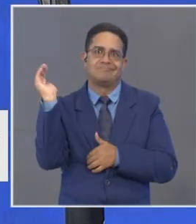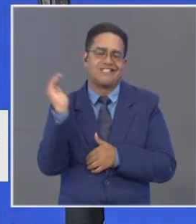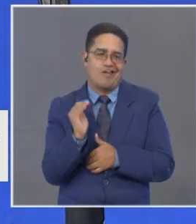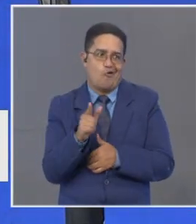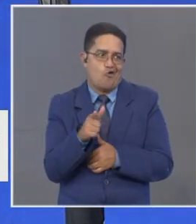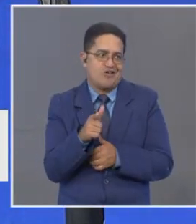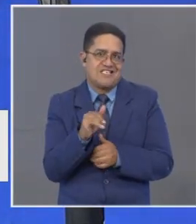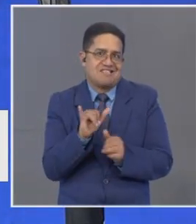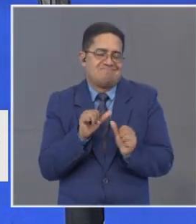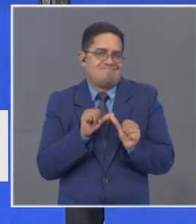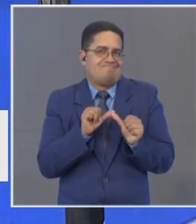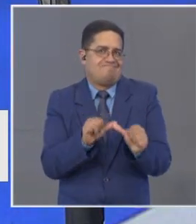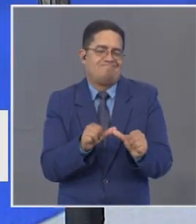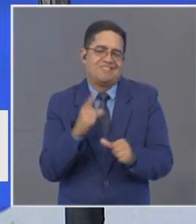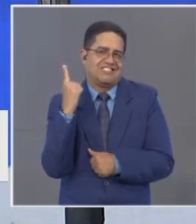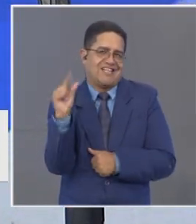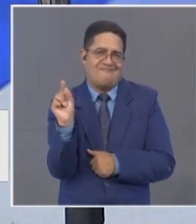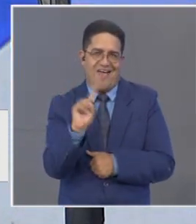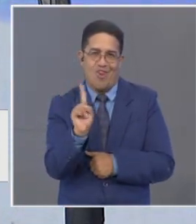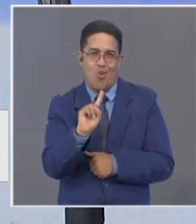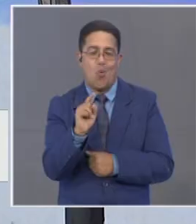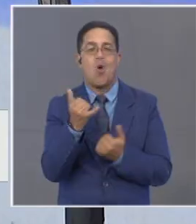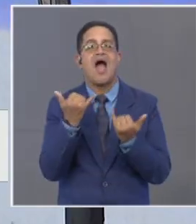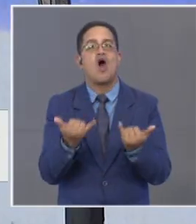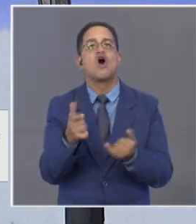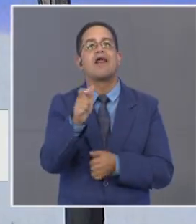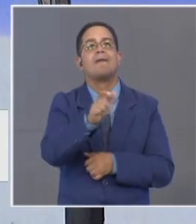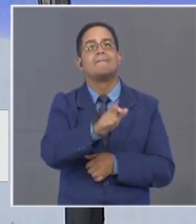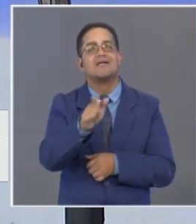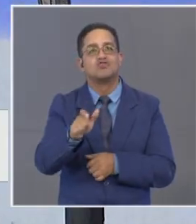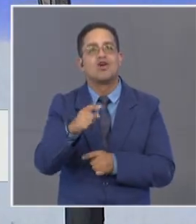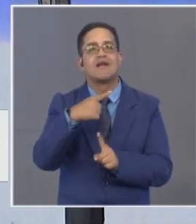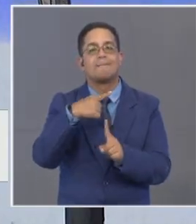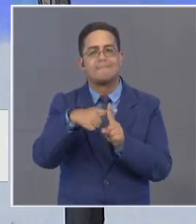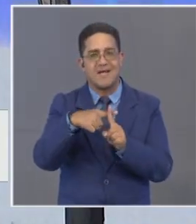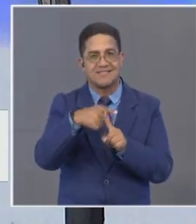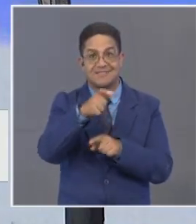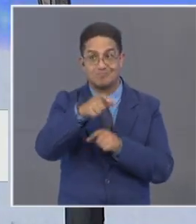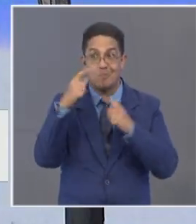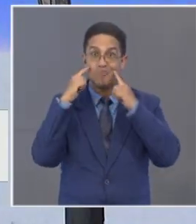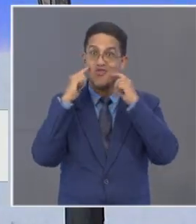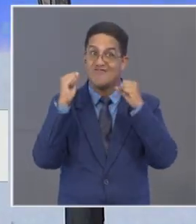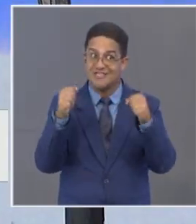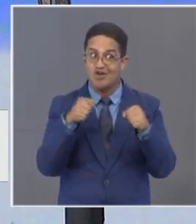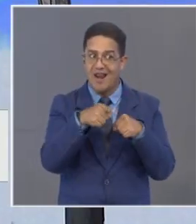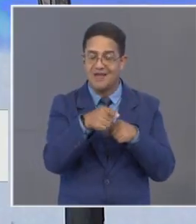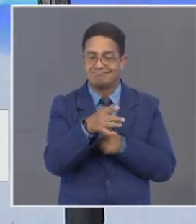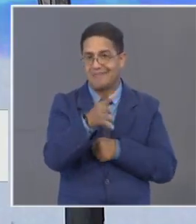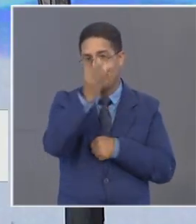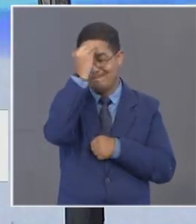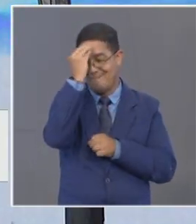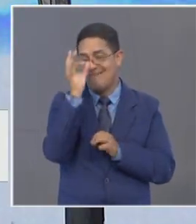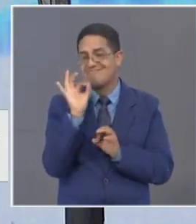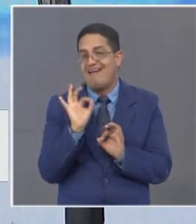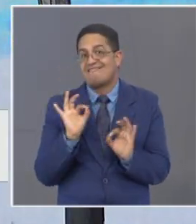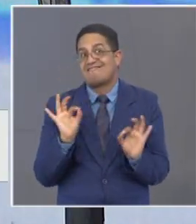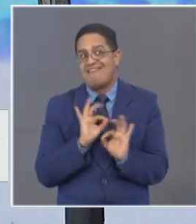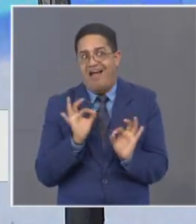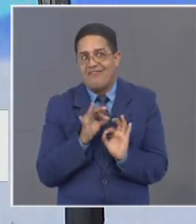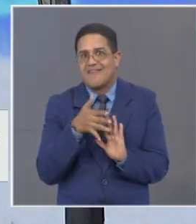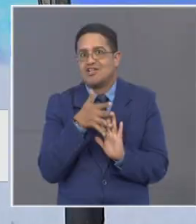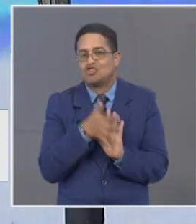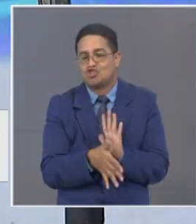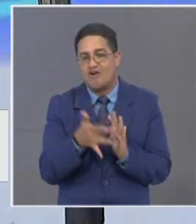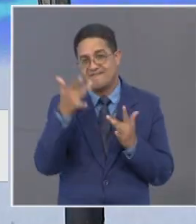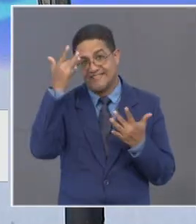Creo que en este momento las personas y los profesionales que no desarrollen y el conocimiento en la inteligencia